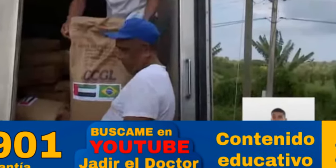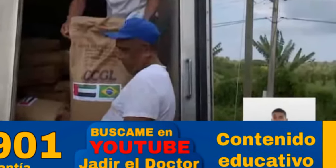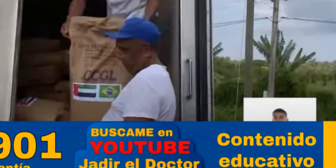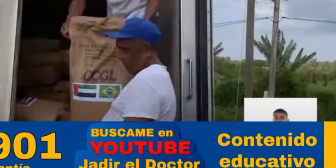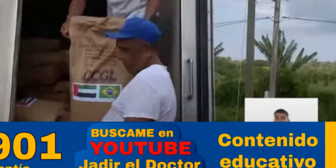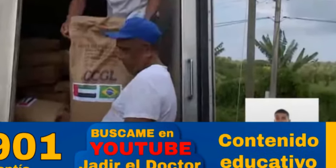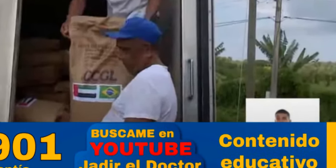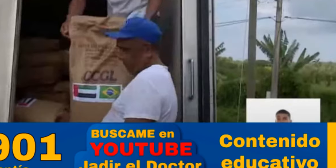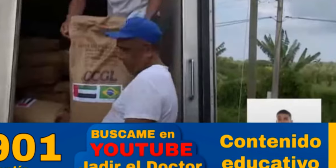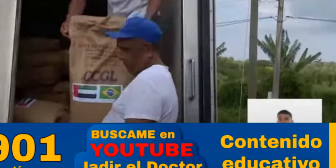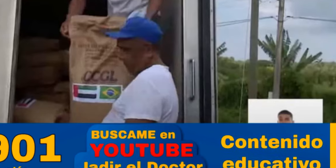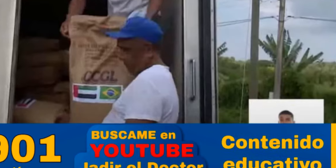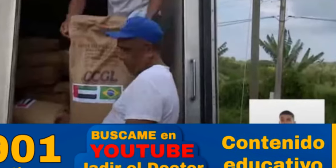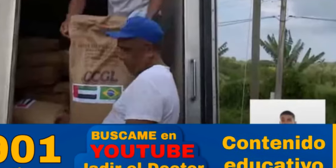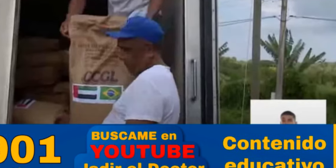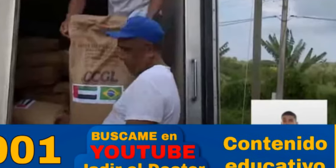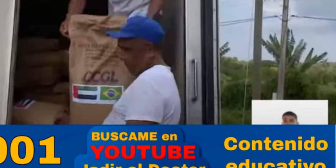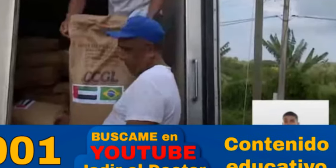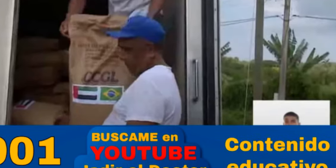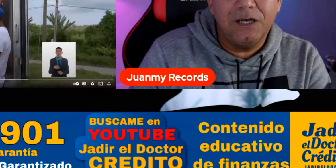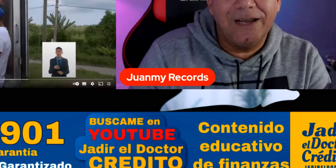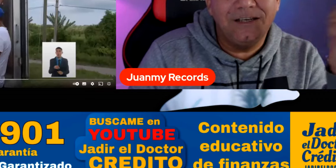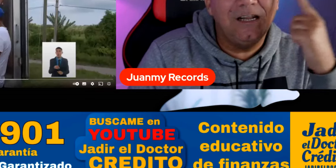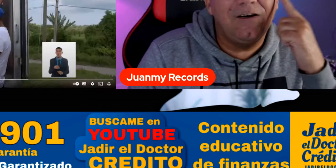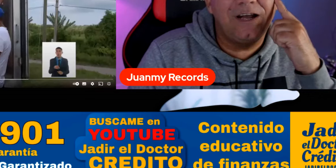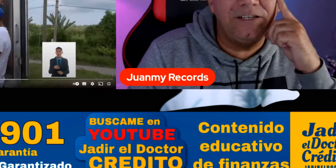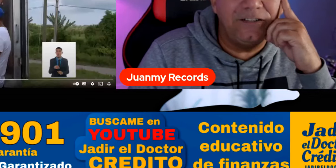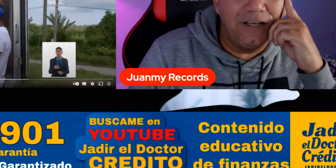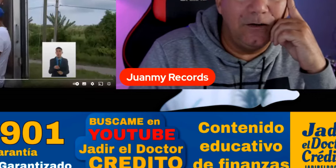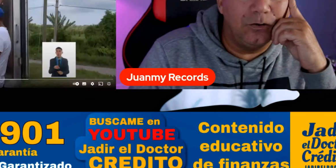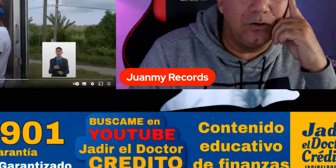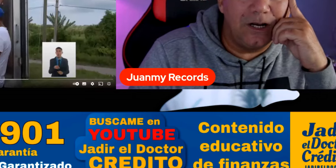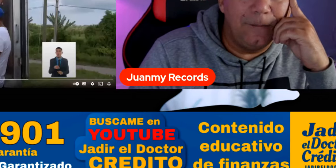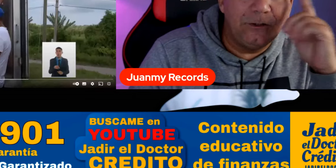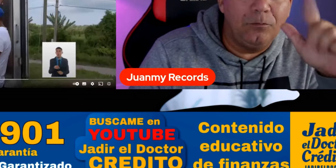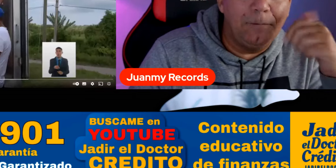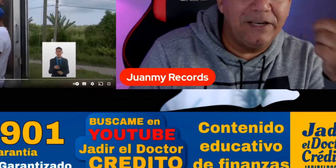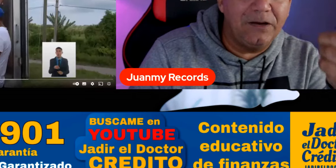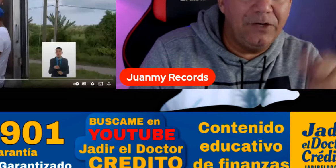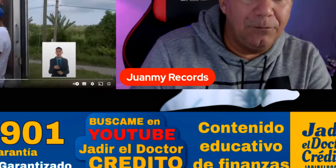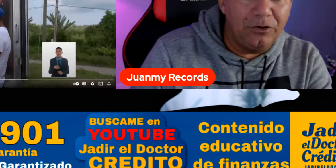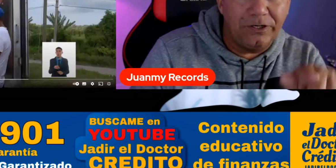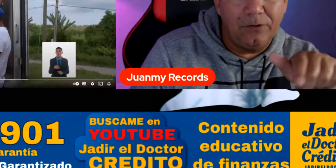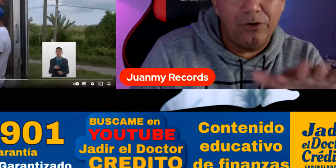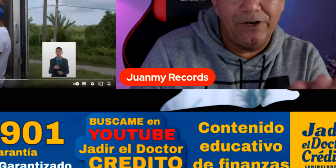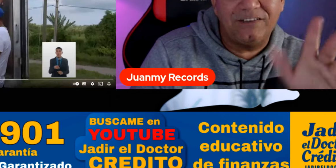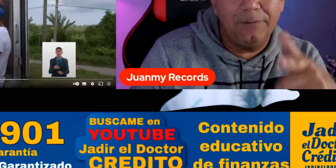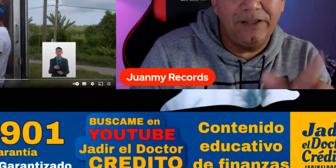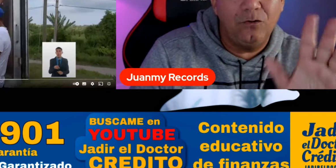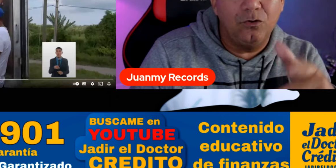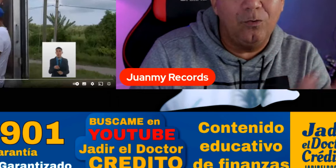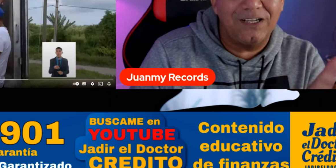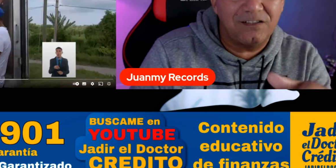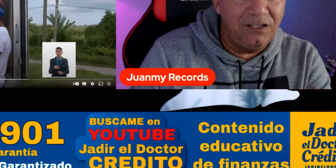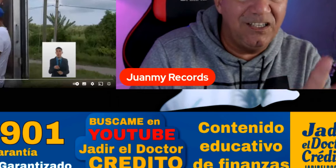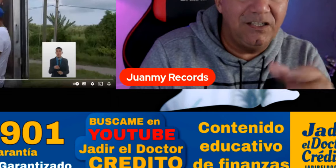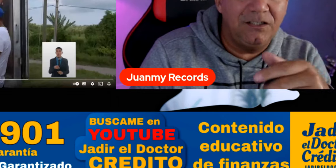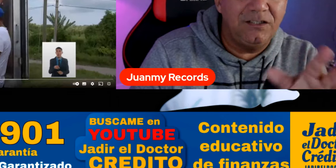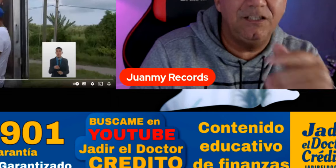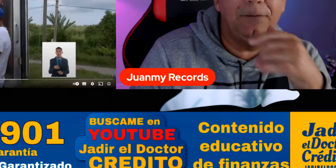el cargamento que entró hace unos días de donación. ¿A quién le van a jinetear otro cargamento para el mes que viene? Porque ya, bueno, este mes donó